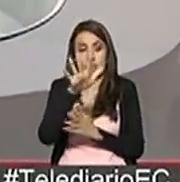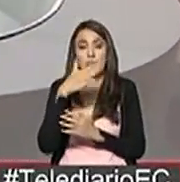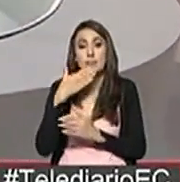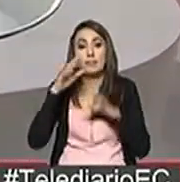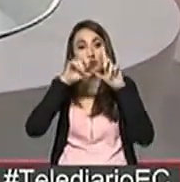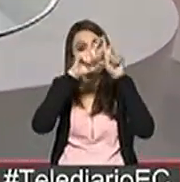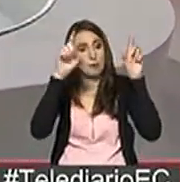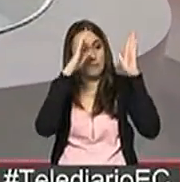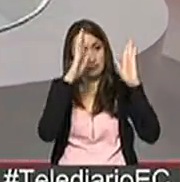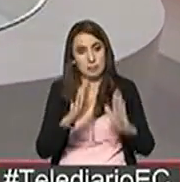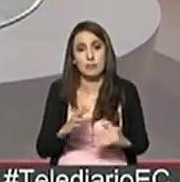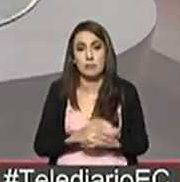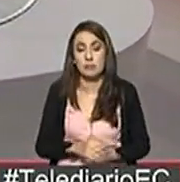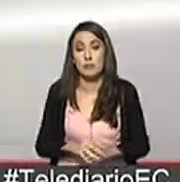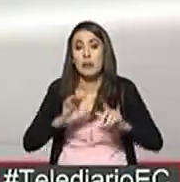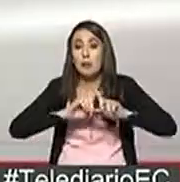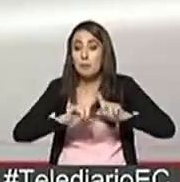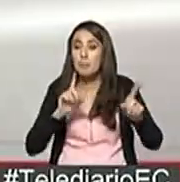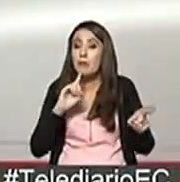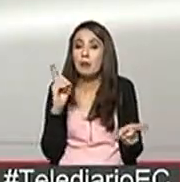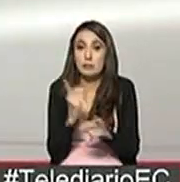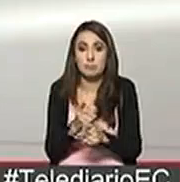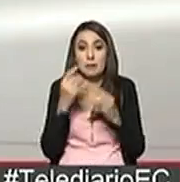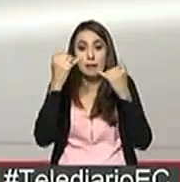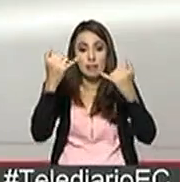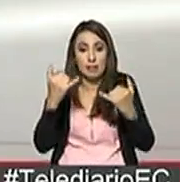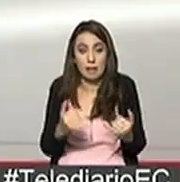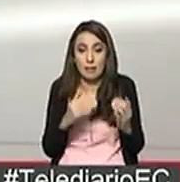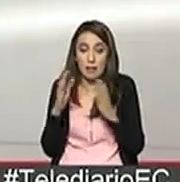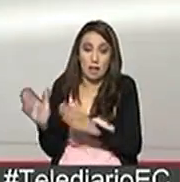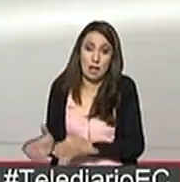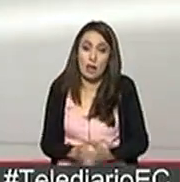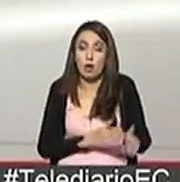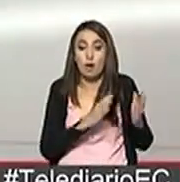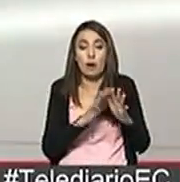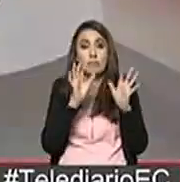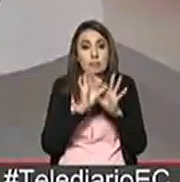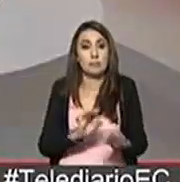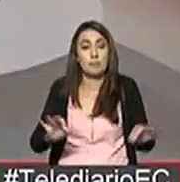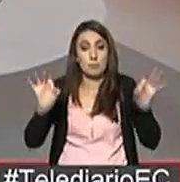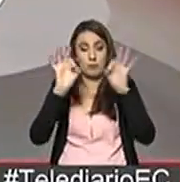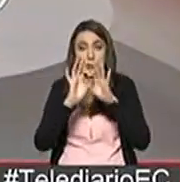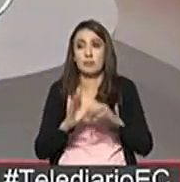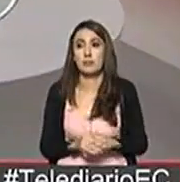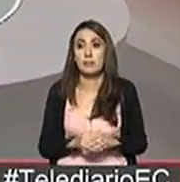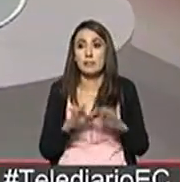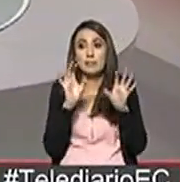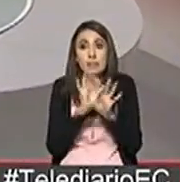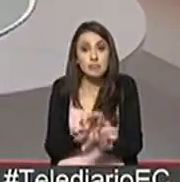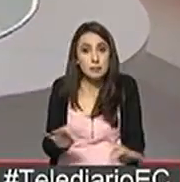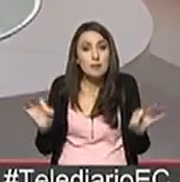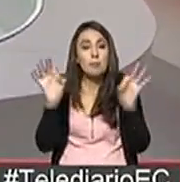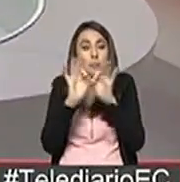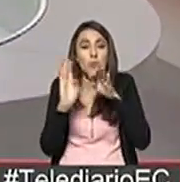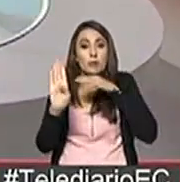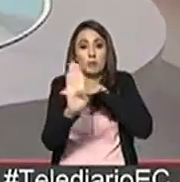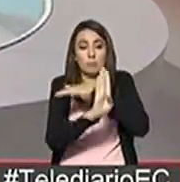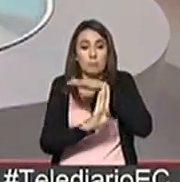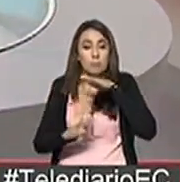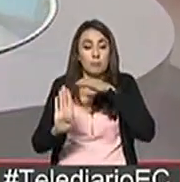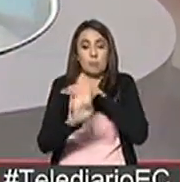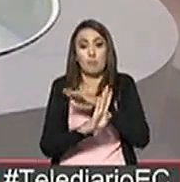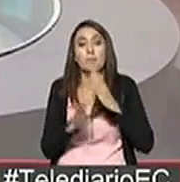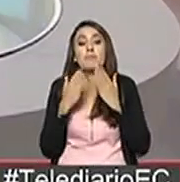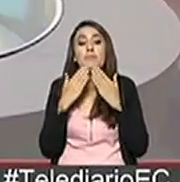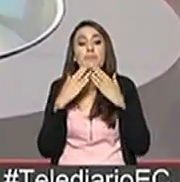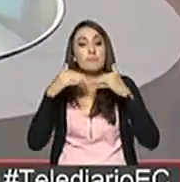sido beneficiados. Sin duda, el crecimiento y el fortalecimiento de este sector ahora es importante. Sí, sí, es muy importante. Un tema que